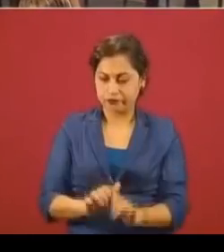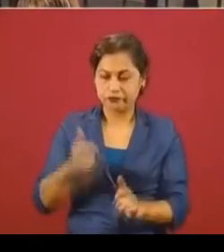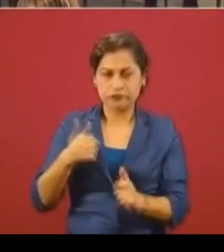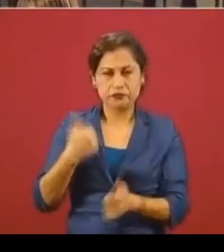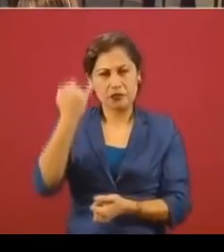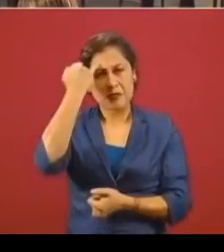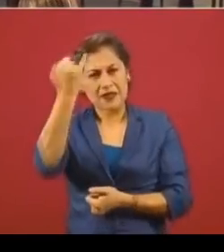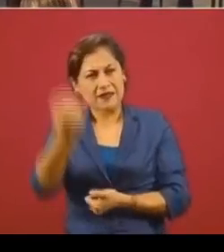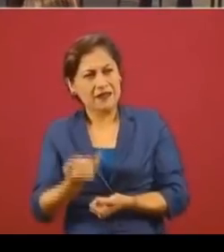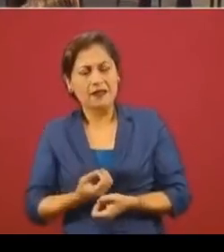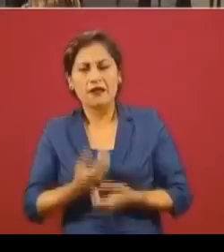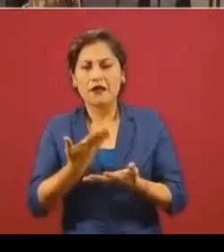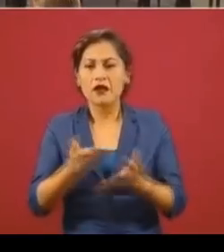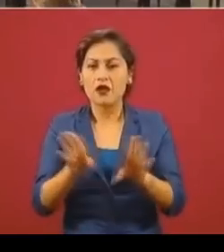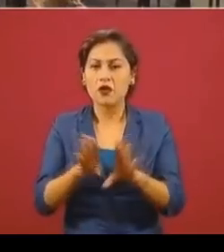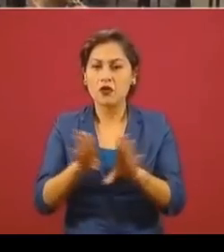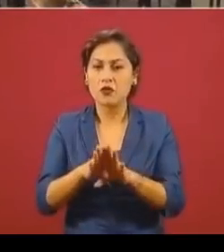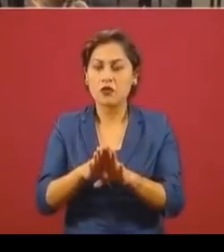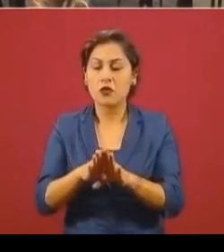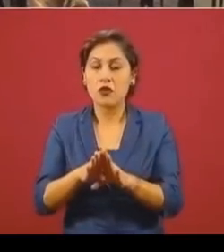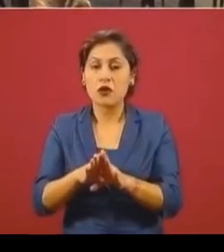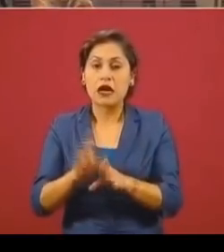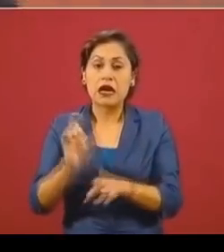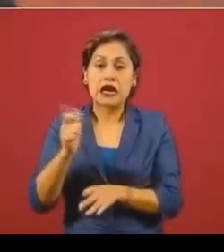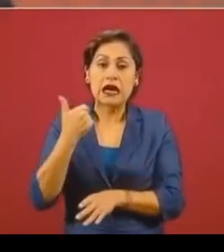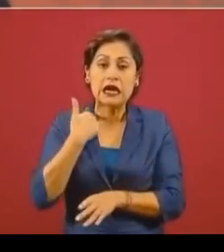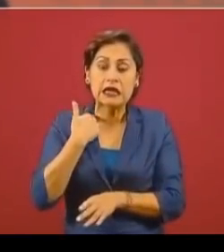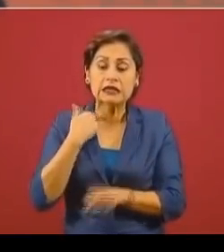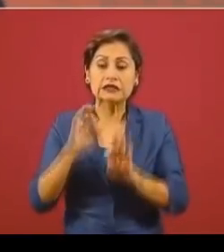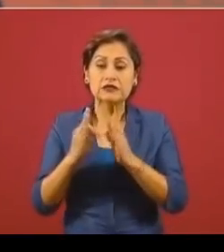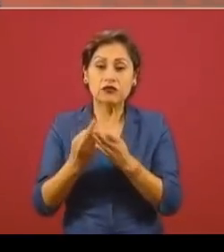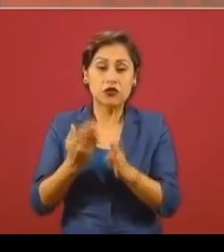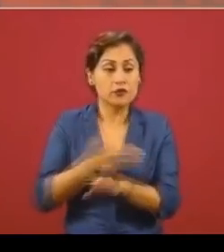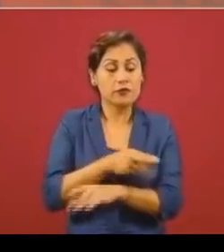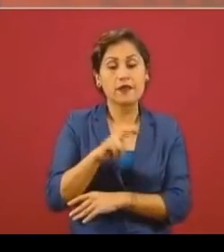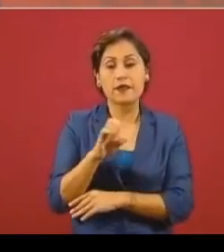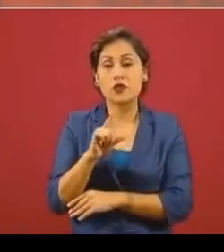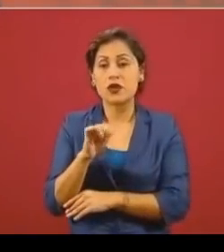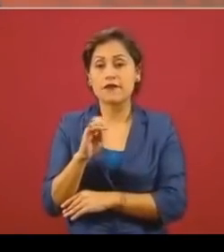ante la crisis del modelo neoliberal que se desató con la pandemia?